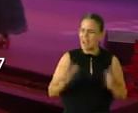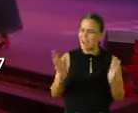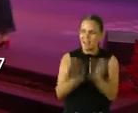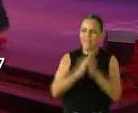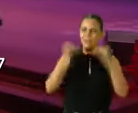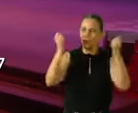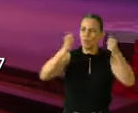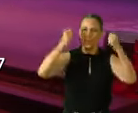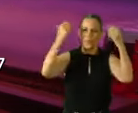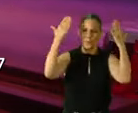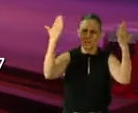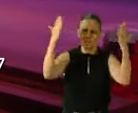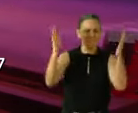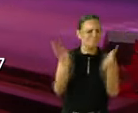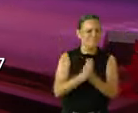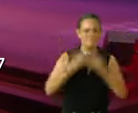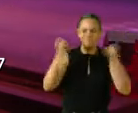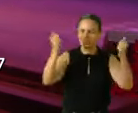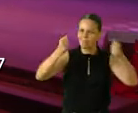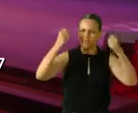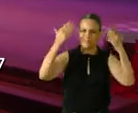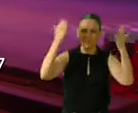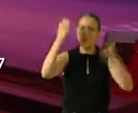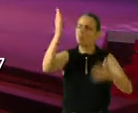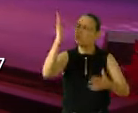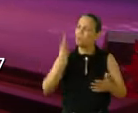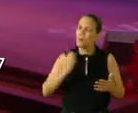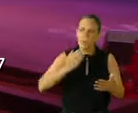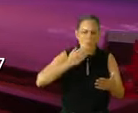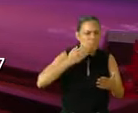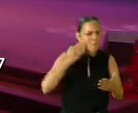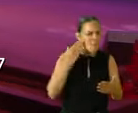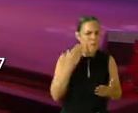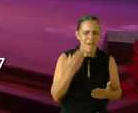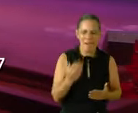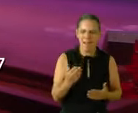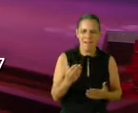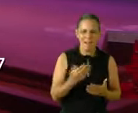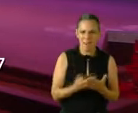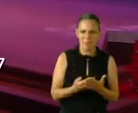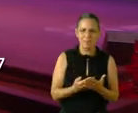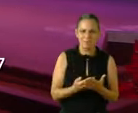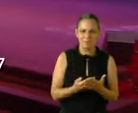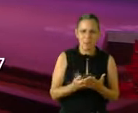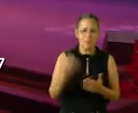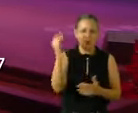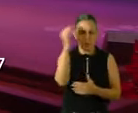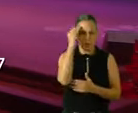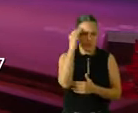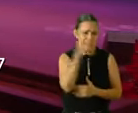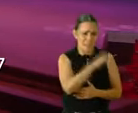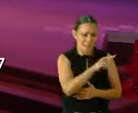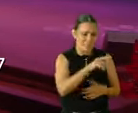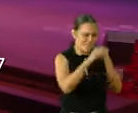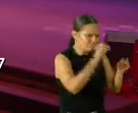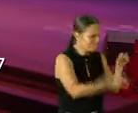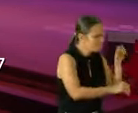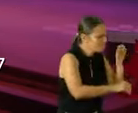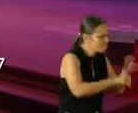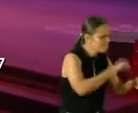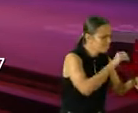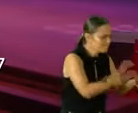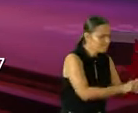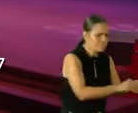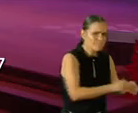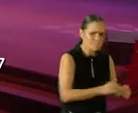Aleluya. Aleluya. Dios es bueno. Y yo sé que esa ofrenda, esa siembra que hubo ahí, va a